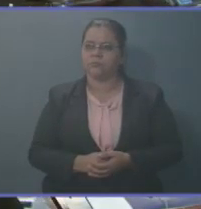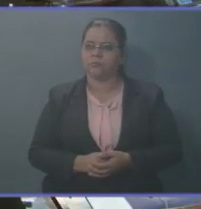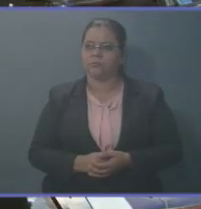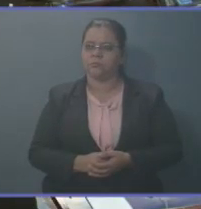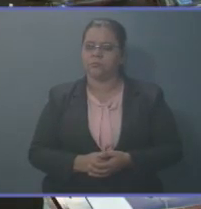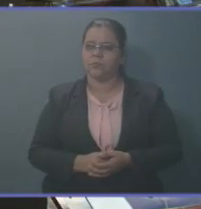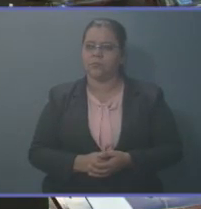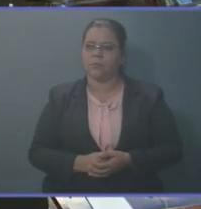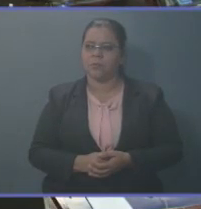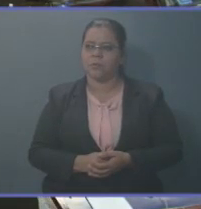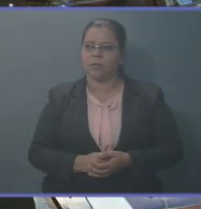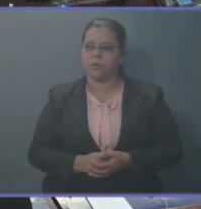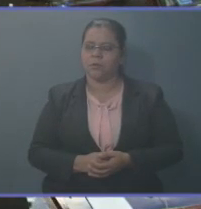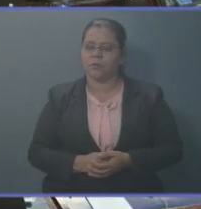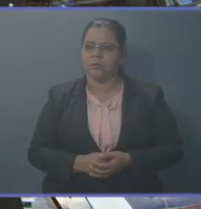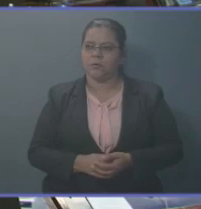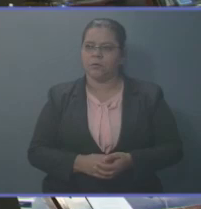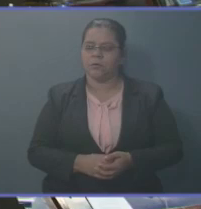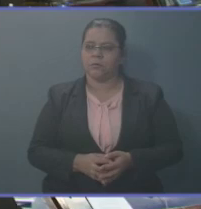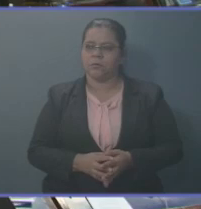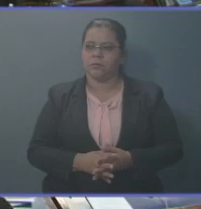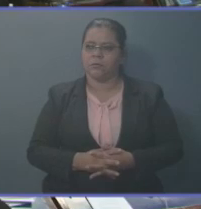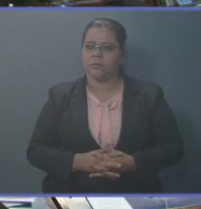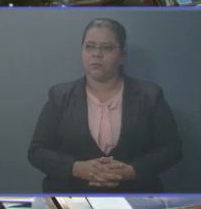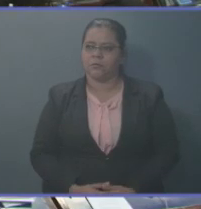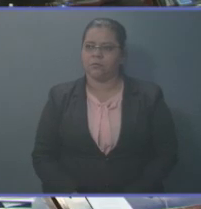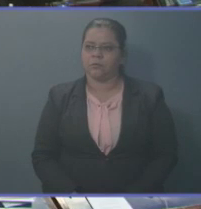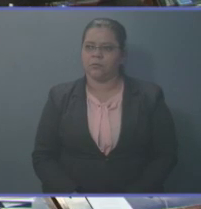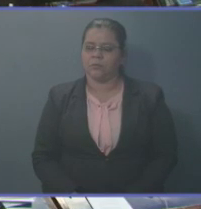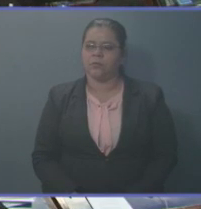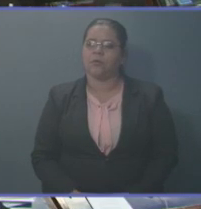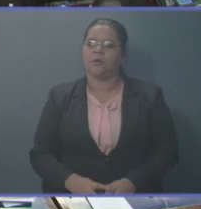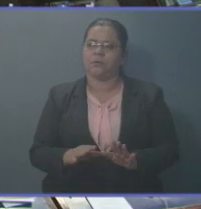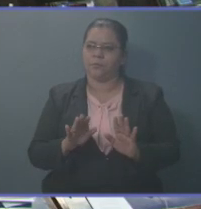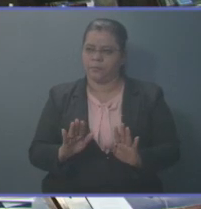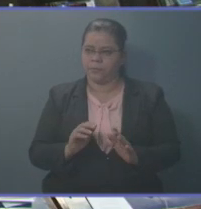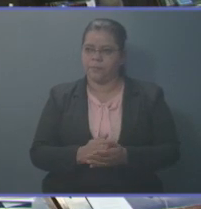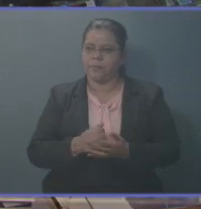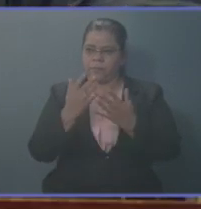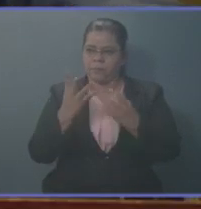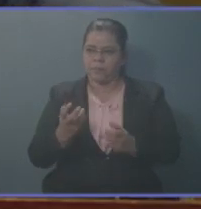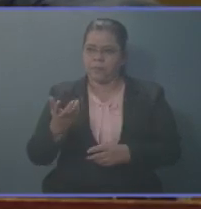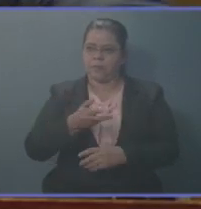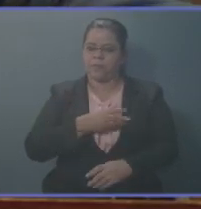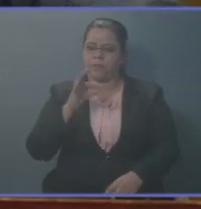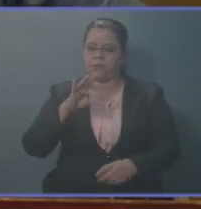Vamos a votar